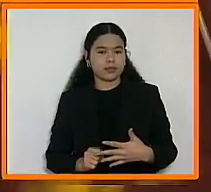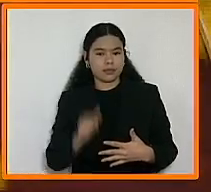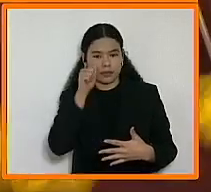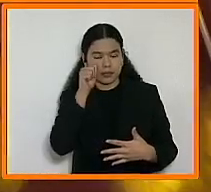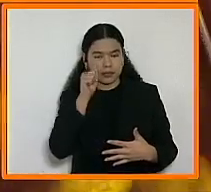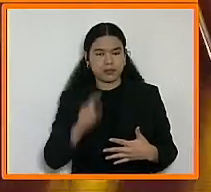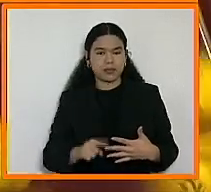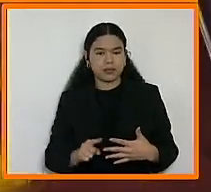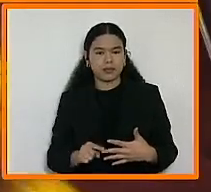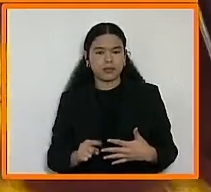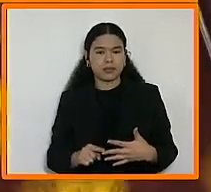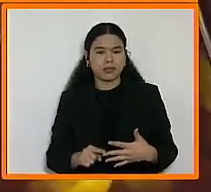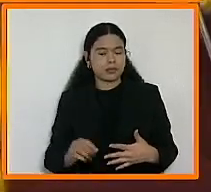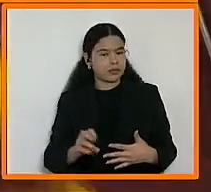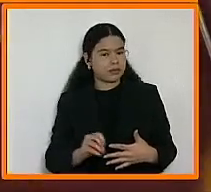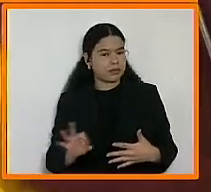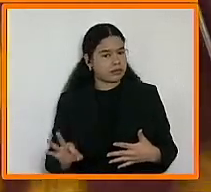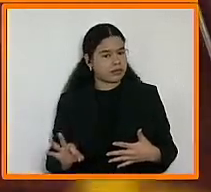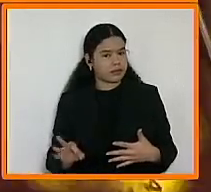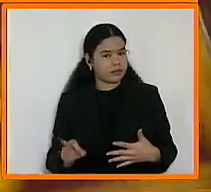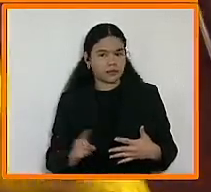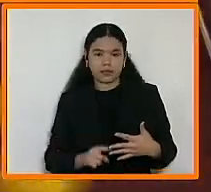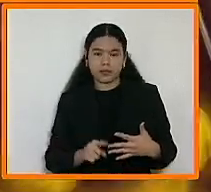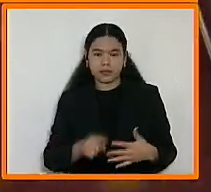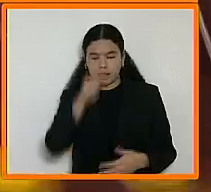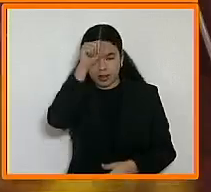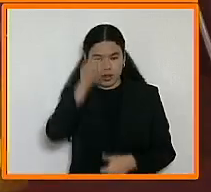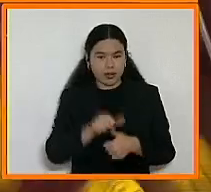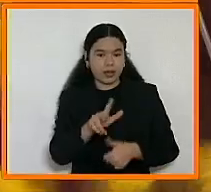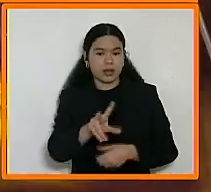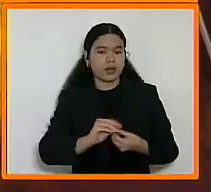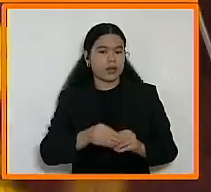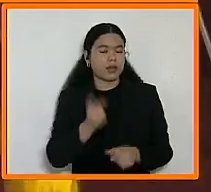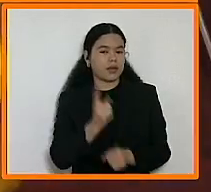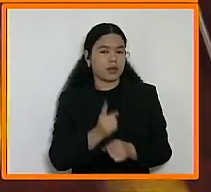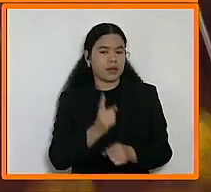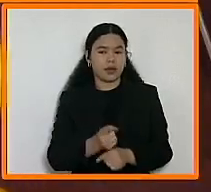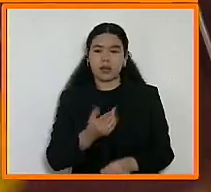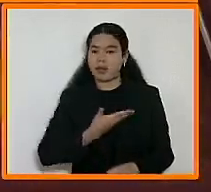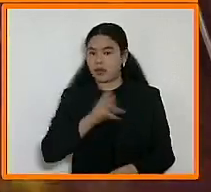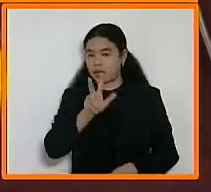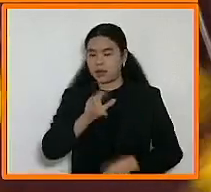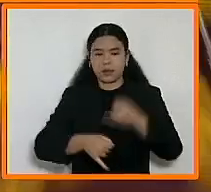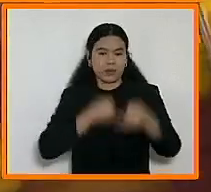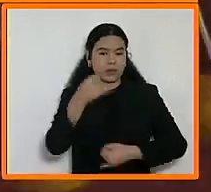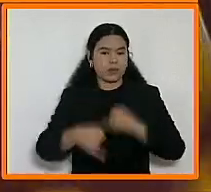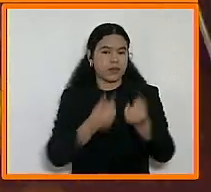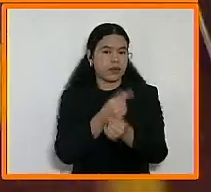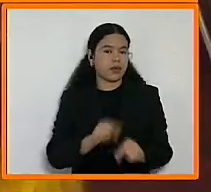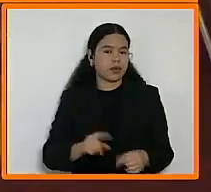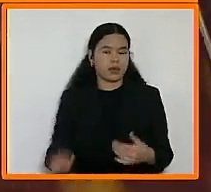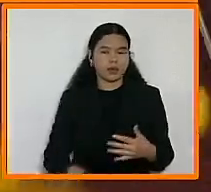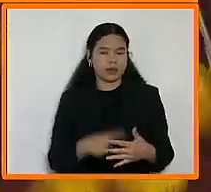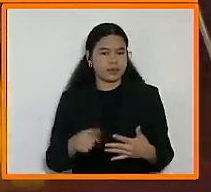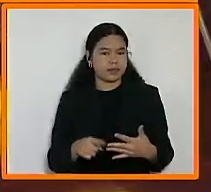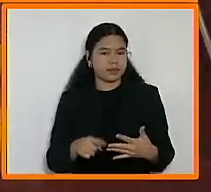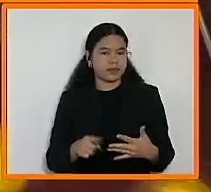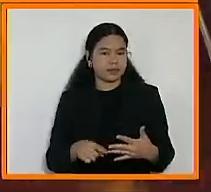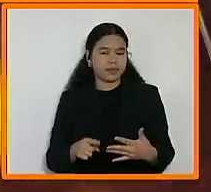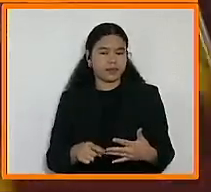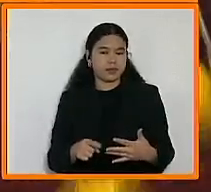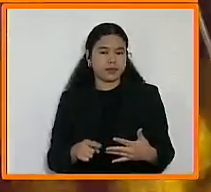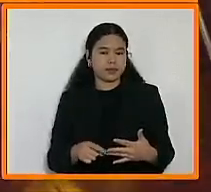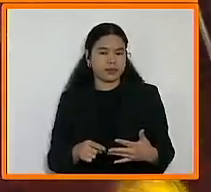Atento, el 09. Recuerda que si aciertas tres números, tienes tres jugadas gratis. Tu cuarto